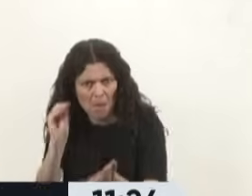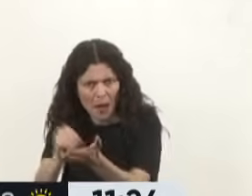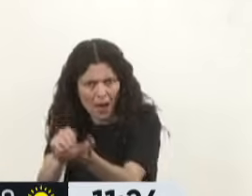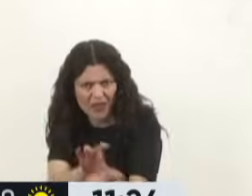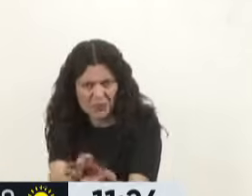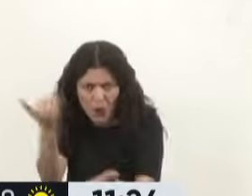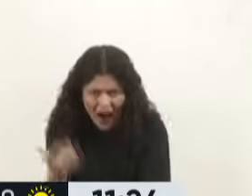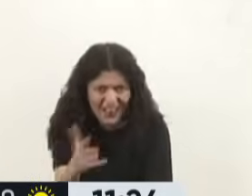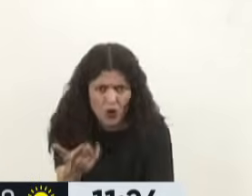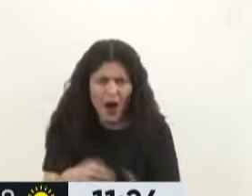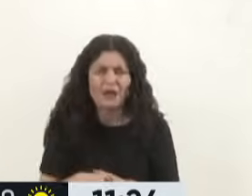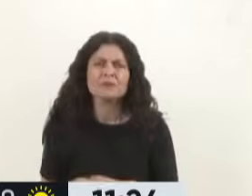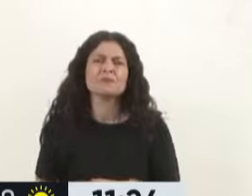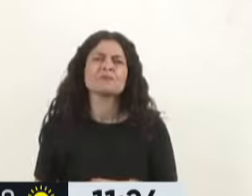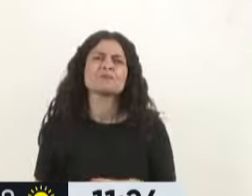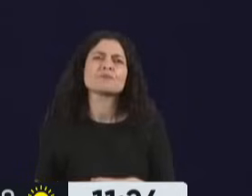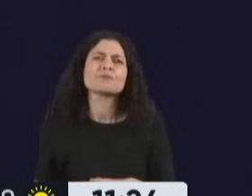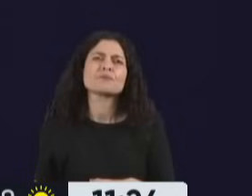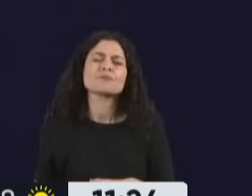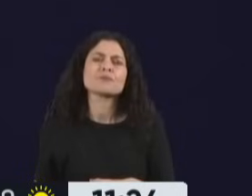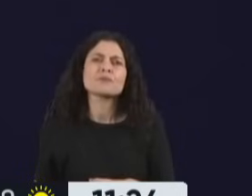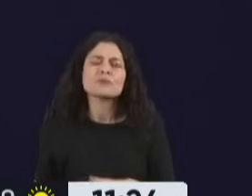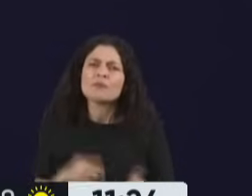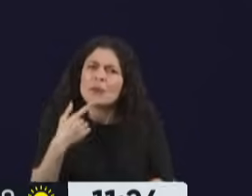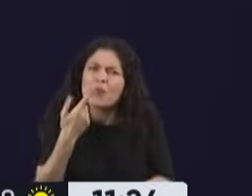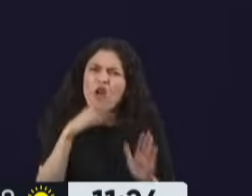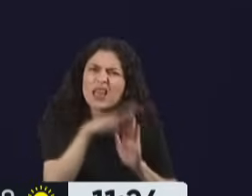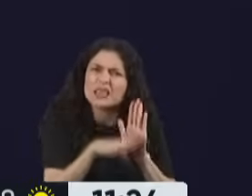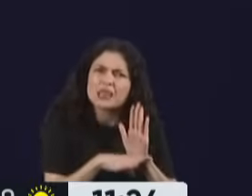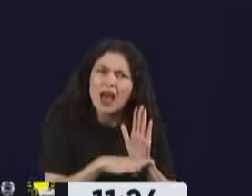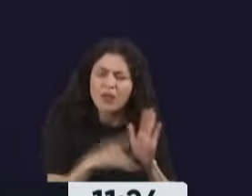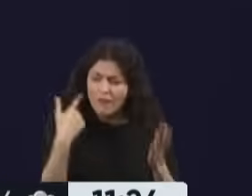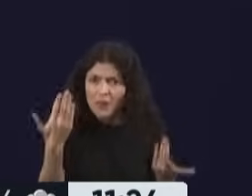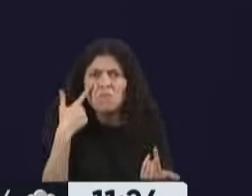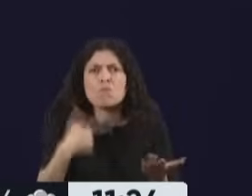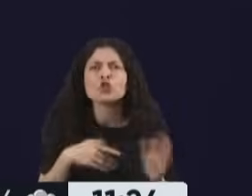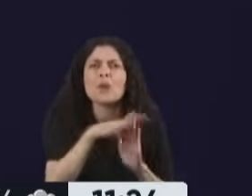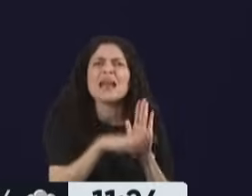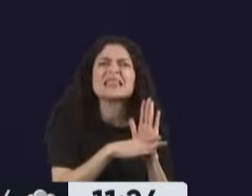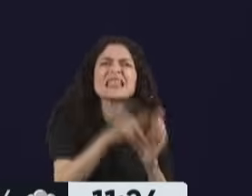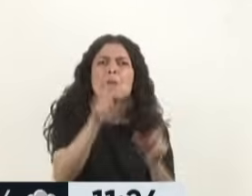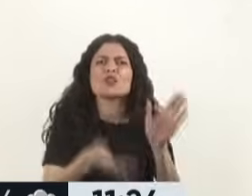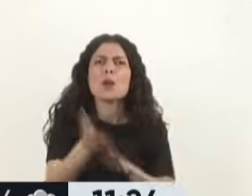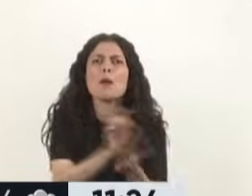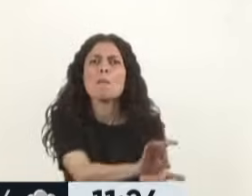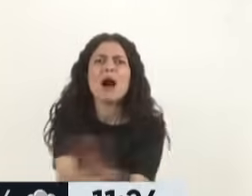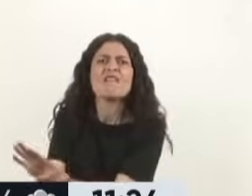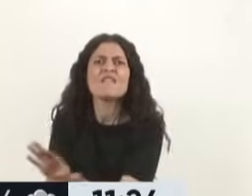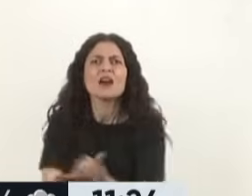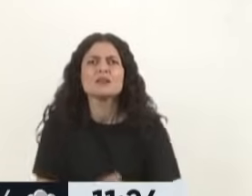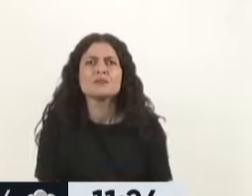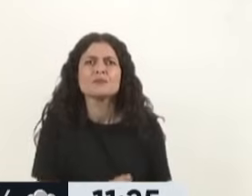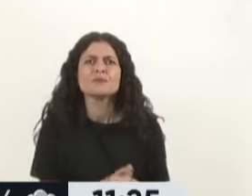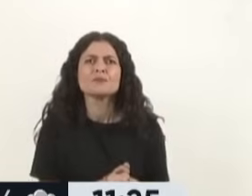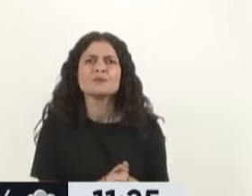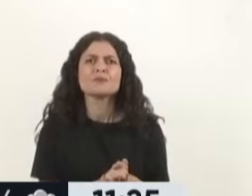Después le quiero preguntar... ¿No me querés dar el listado? ¿Cómo? Dame el listado. Es que pensé que iba a haber preguntas más sobre el tema,